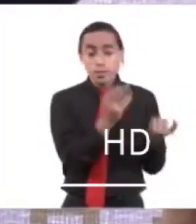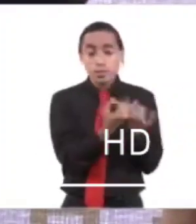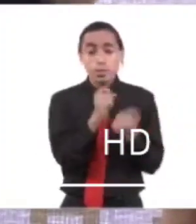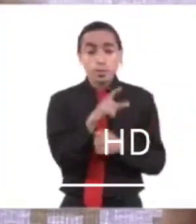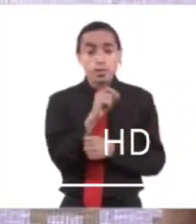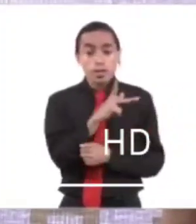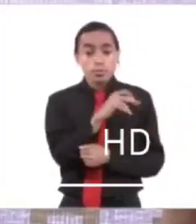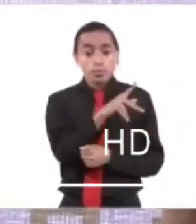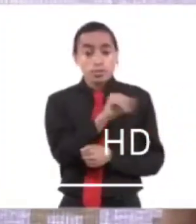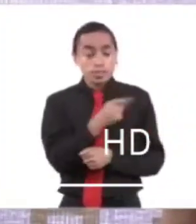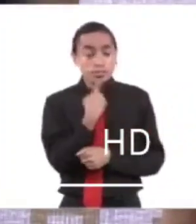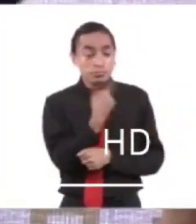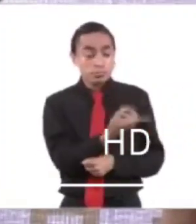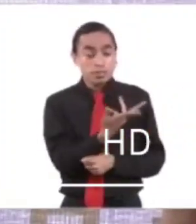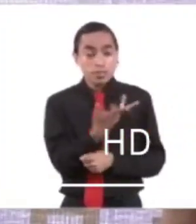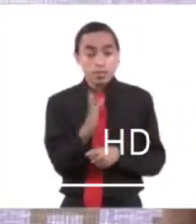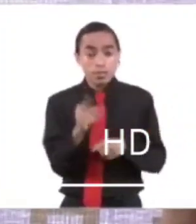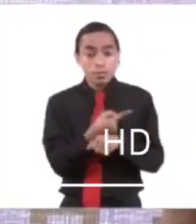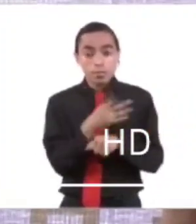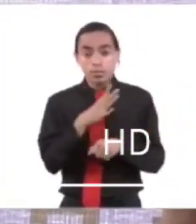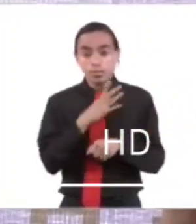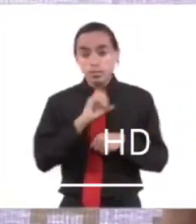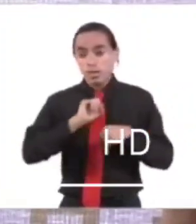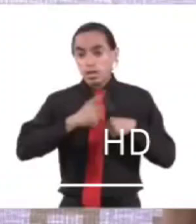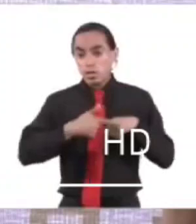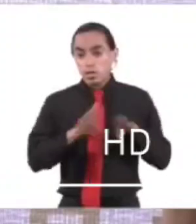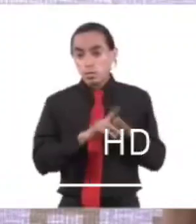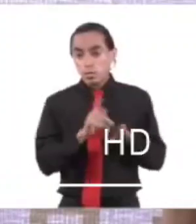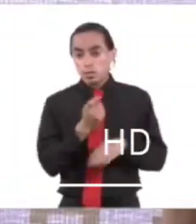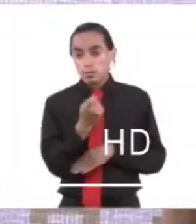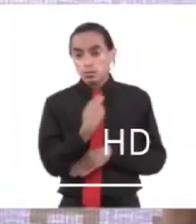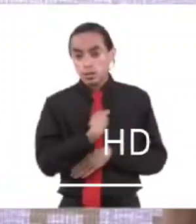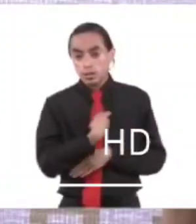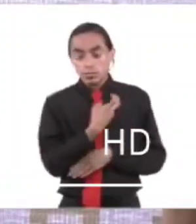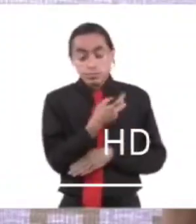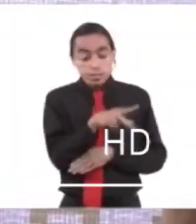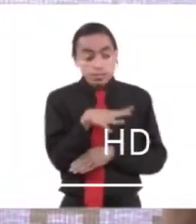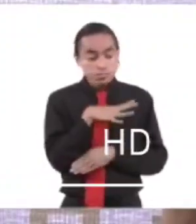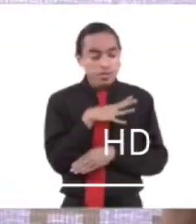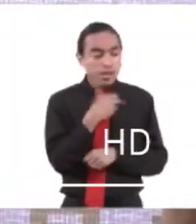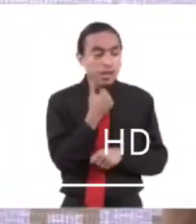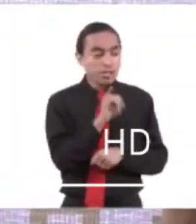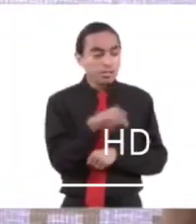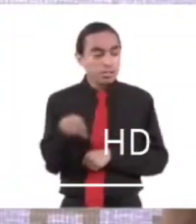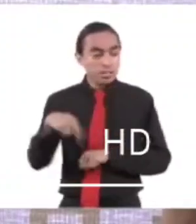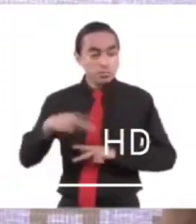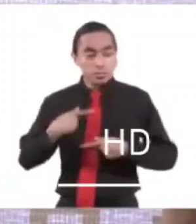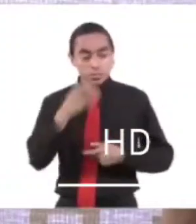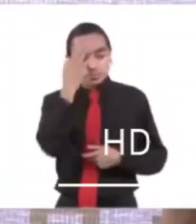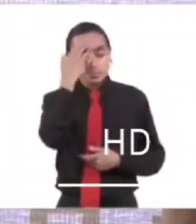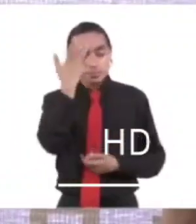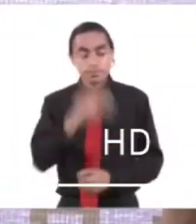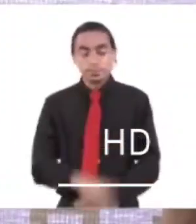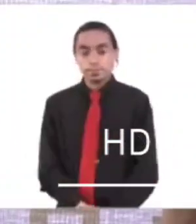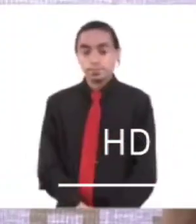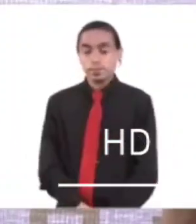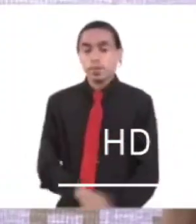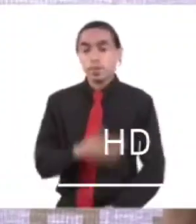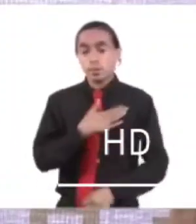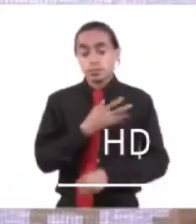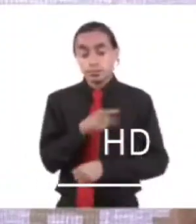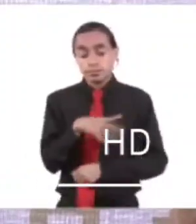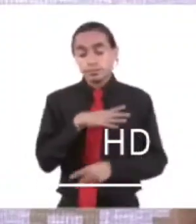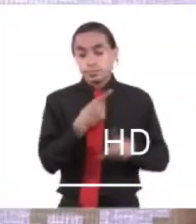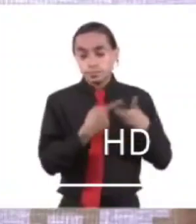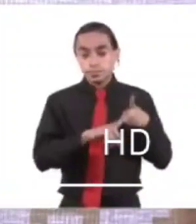culturalmente Portales, como identidad, se comió toda esta zona. Entonces aquí empezamos